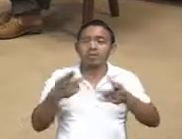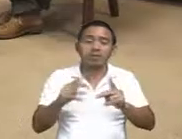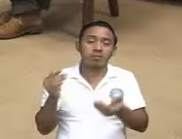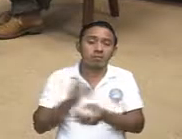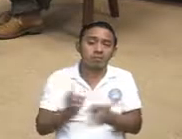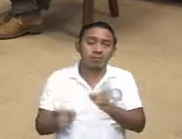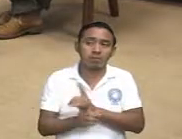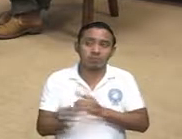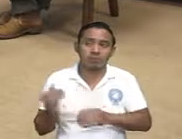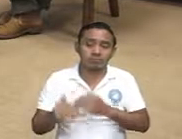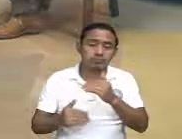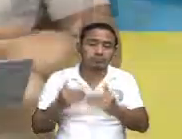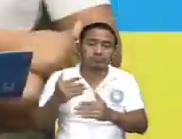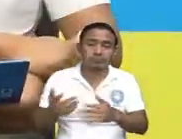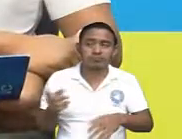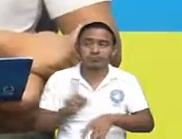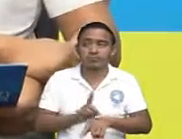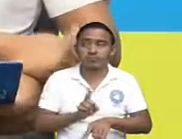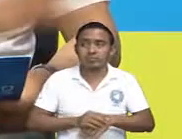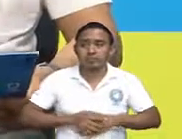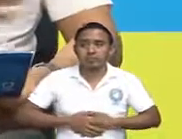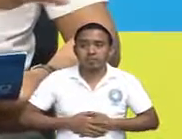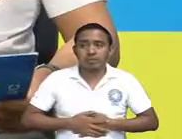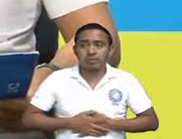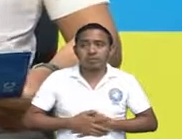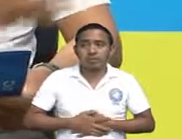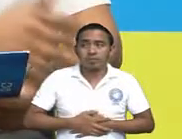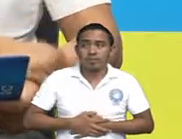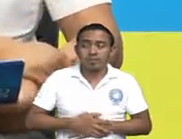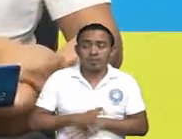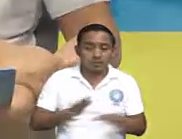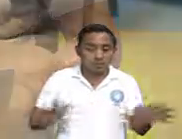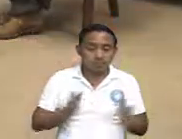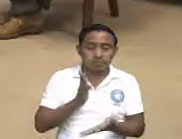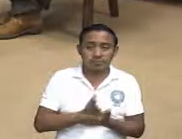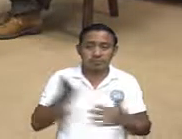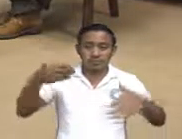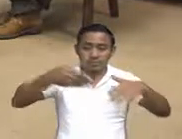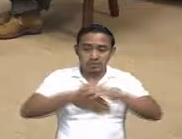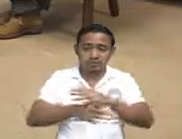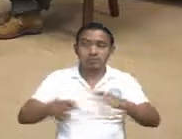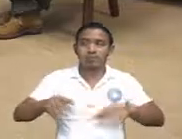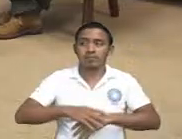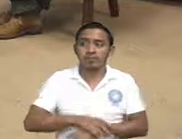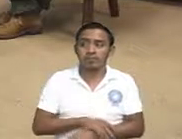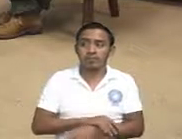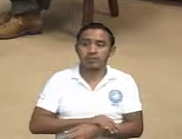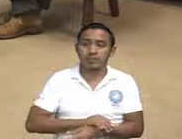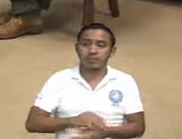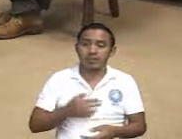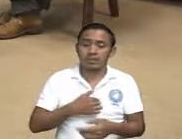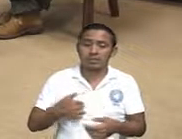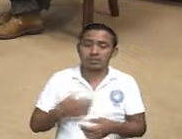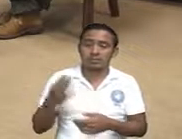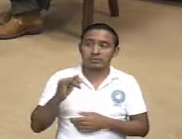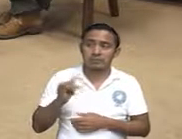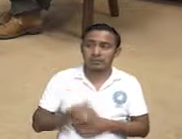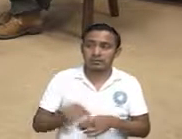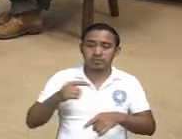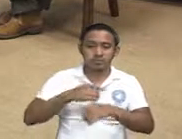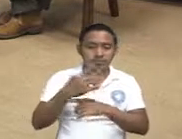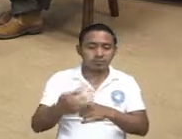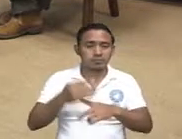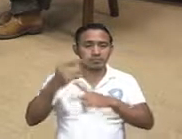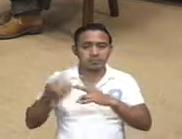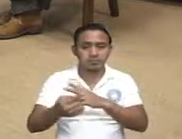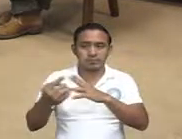tiene que llegar constantemente al médico, al mes. Una vez que se decide egresar, se le cita aproximadamente cada 4 semanas y después